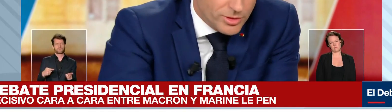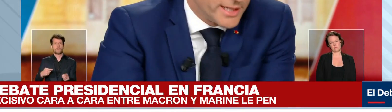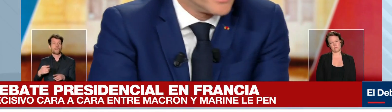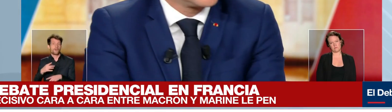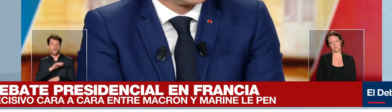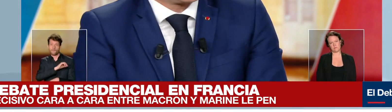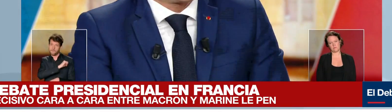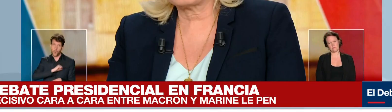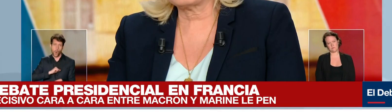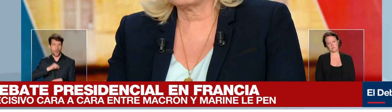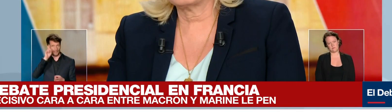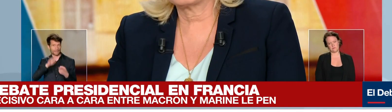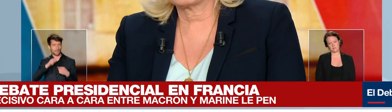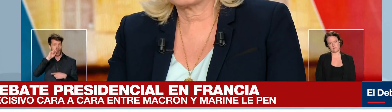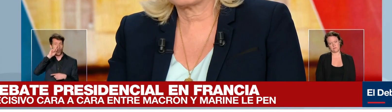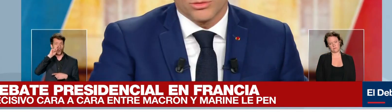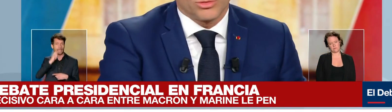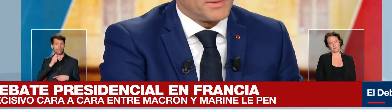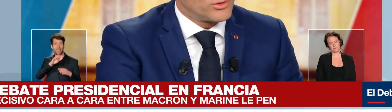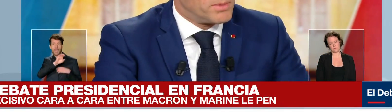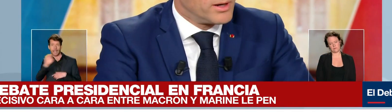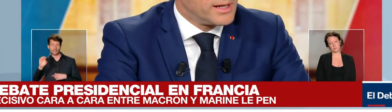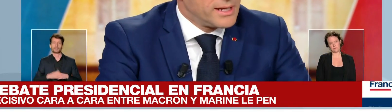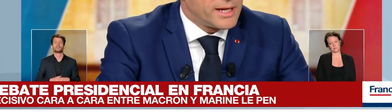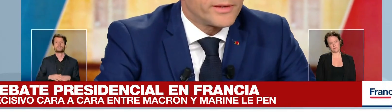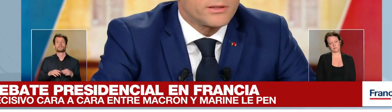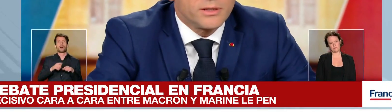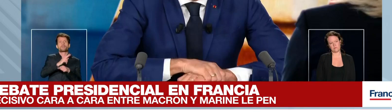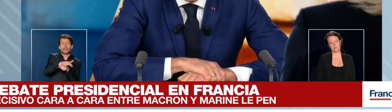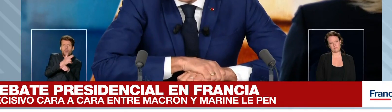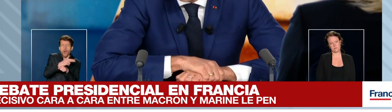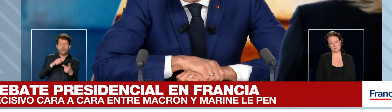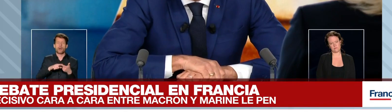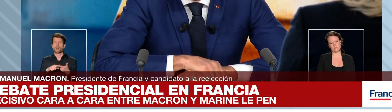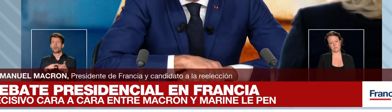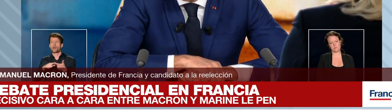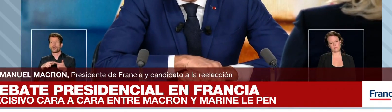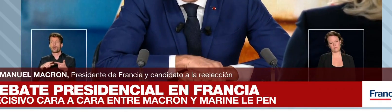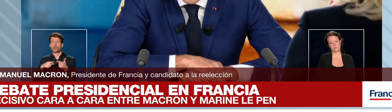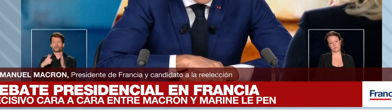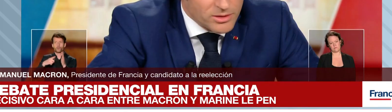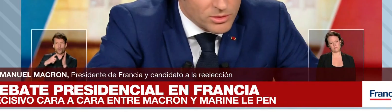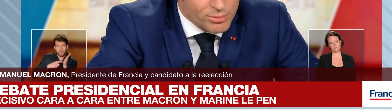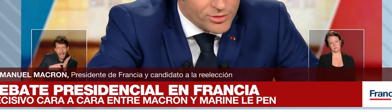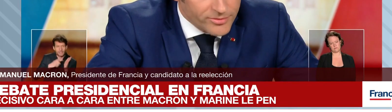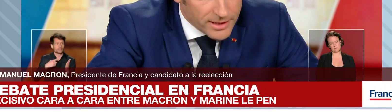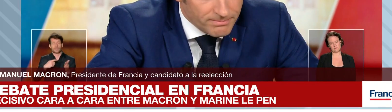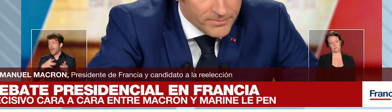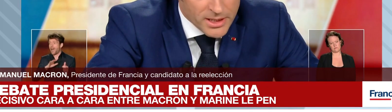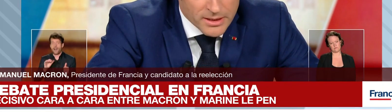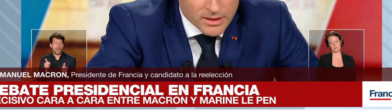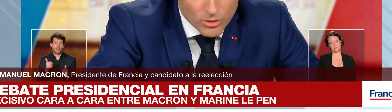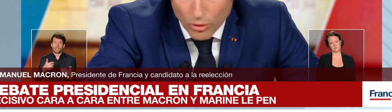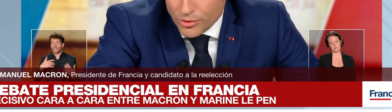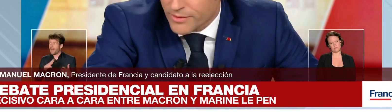vez más masiva en el Donbass y también en Mariupol, con los dramas humanos como los que hemos podido constatar